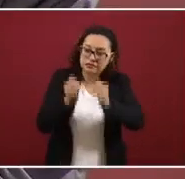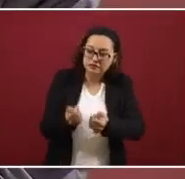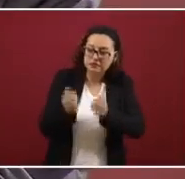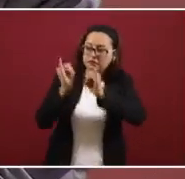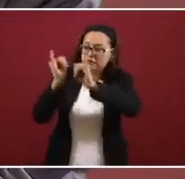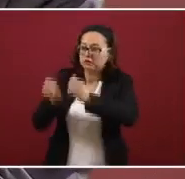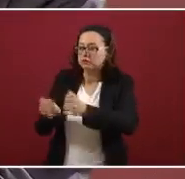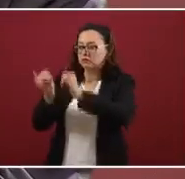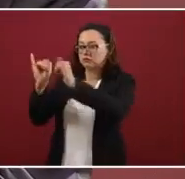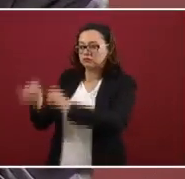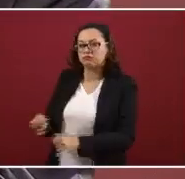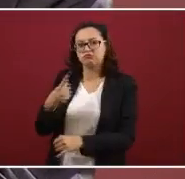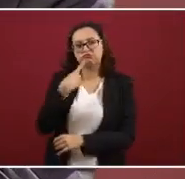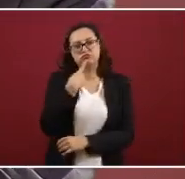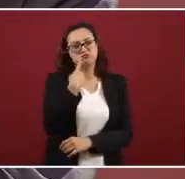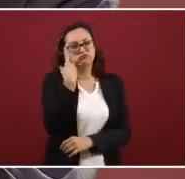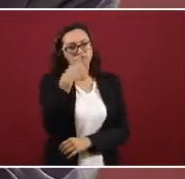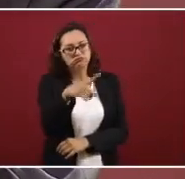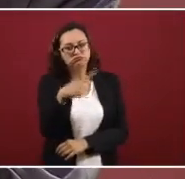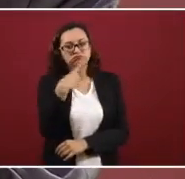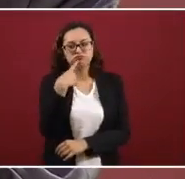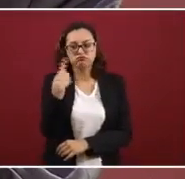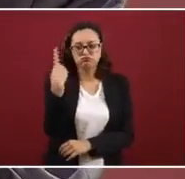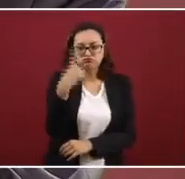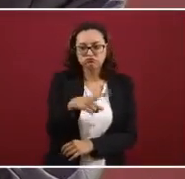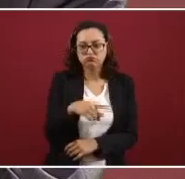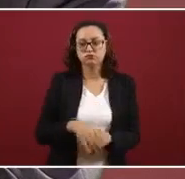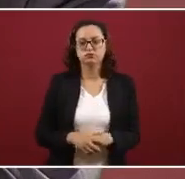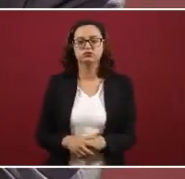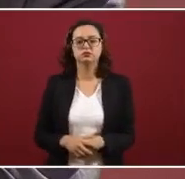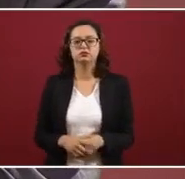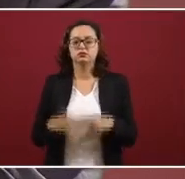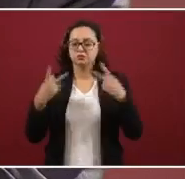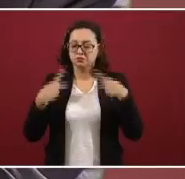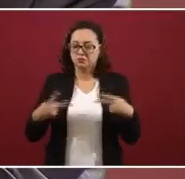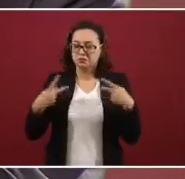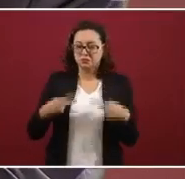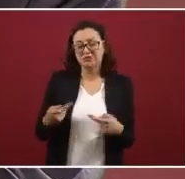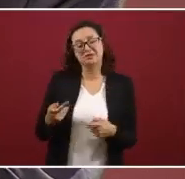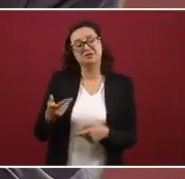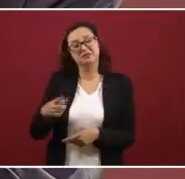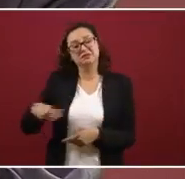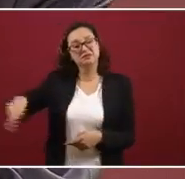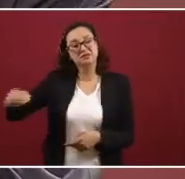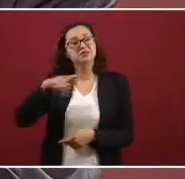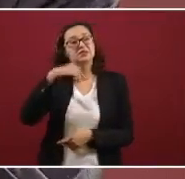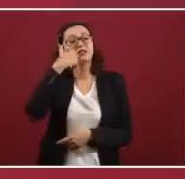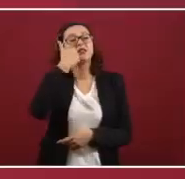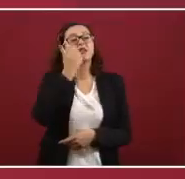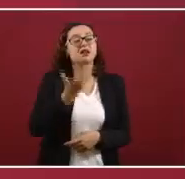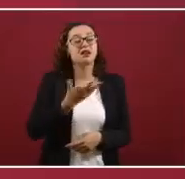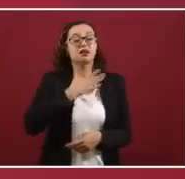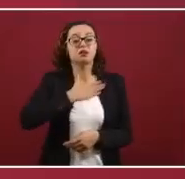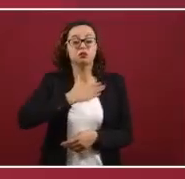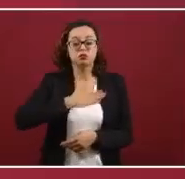personalizadas. La gente quiere que haya justicia, que